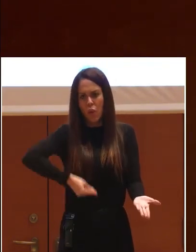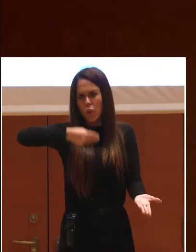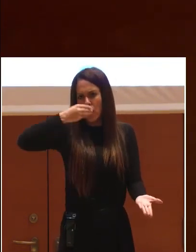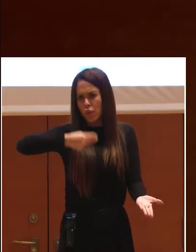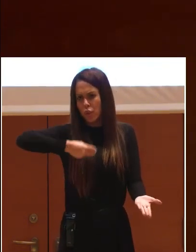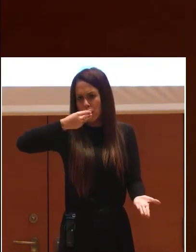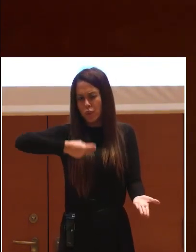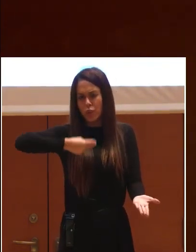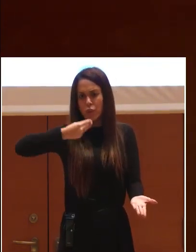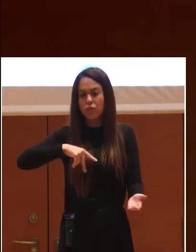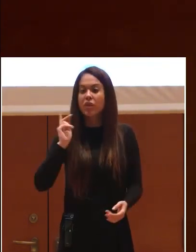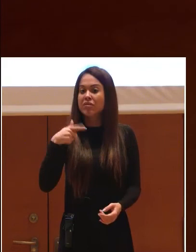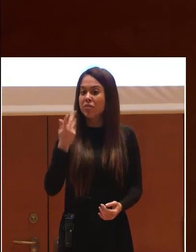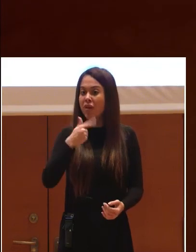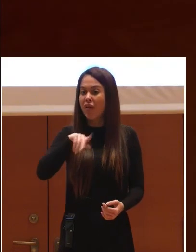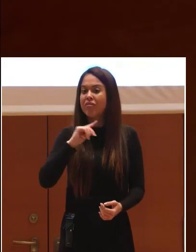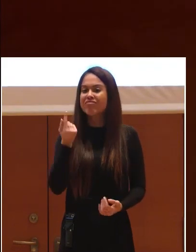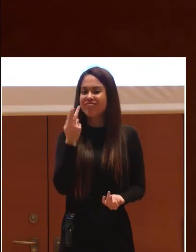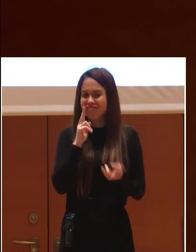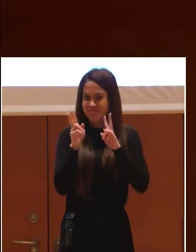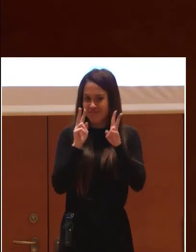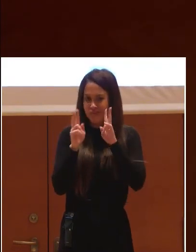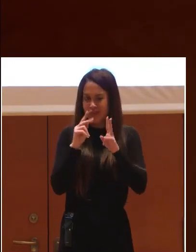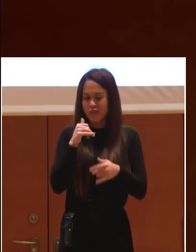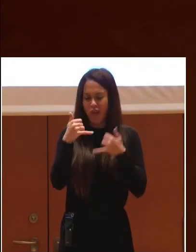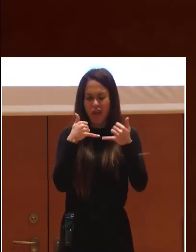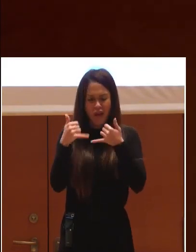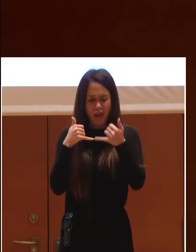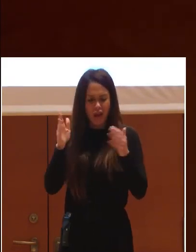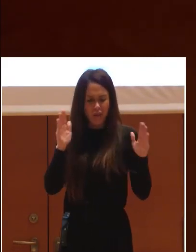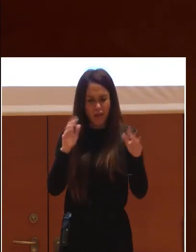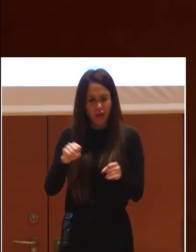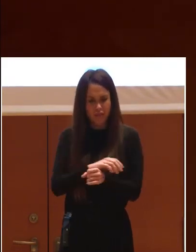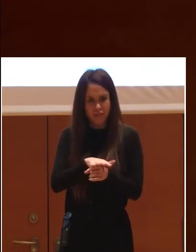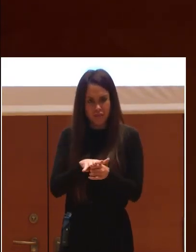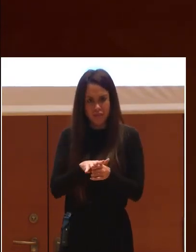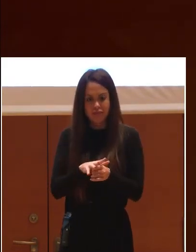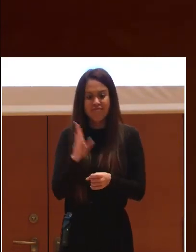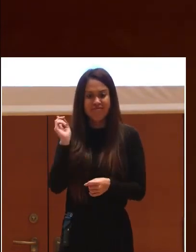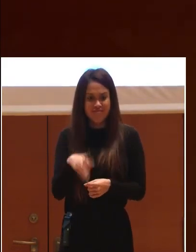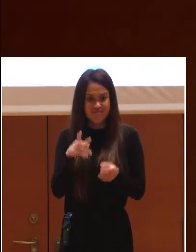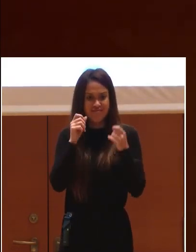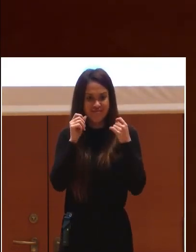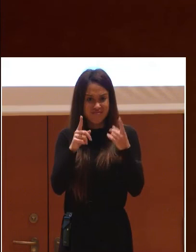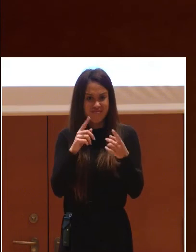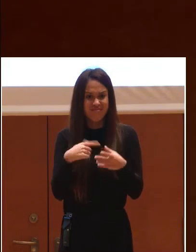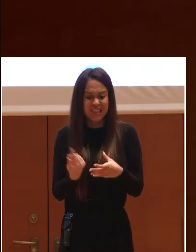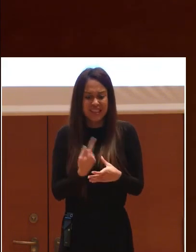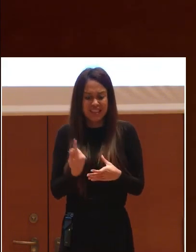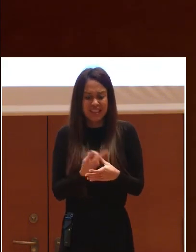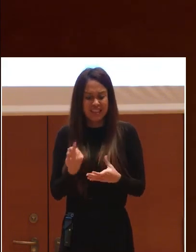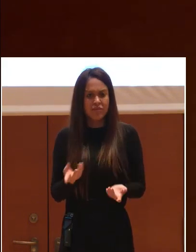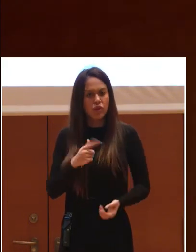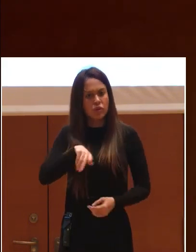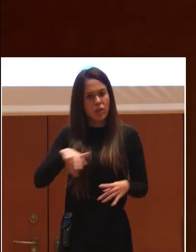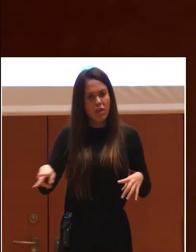y creo que a estas personas a estas mujeres que son víctima también les pueden ofrecer una ayuda de verdad muy importante lo hemos